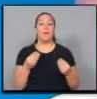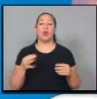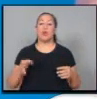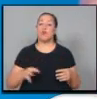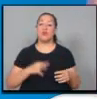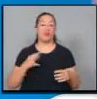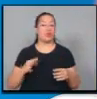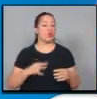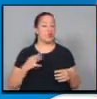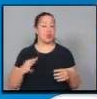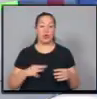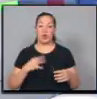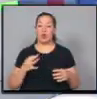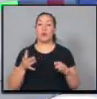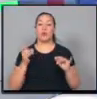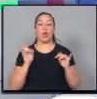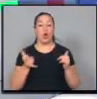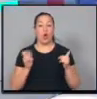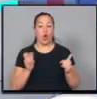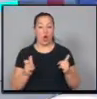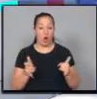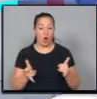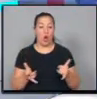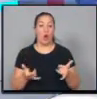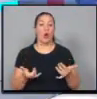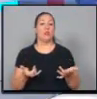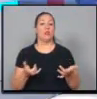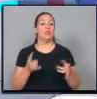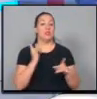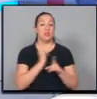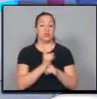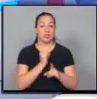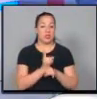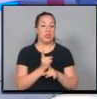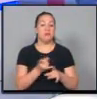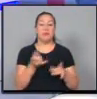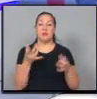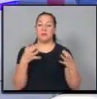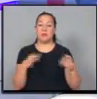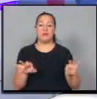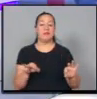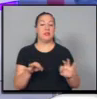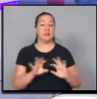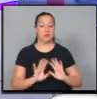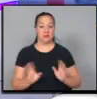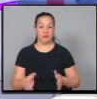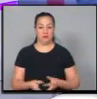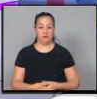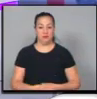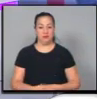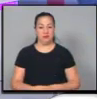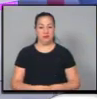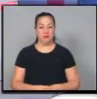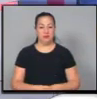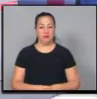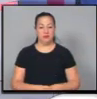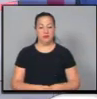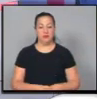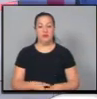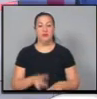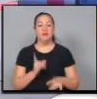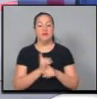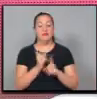los años, joven o con más años encima, siempre estuvo perfecta, divina. Ahí está, esta foto. Entonces siempre llevó adelante una